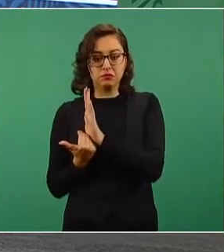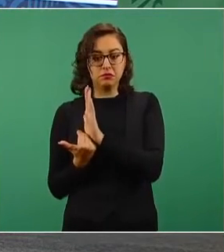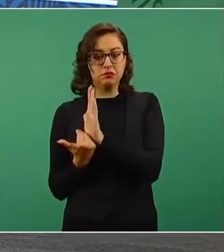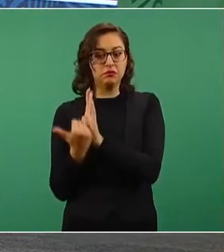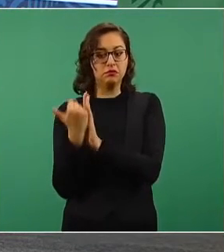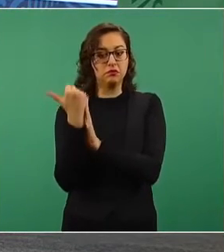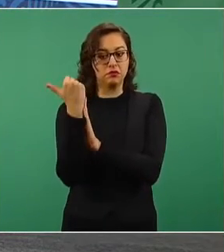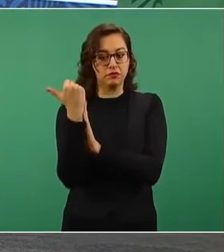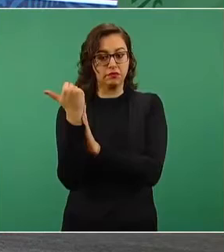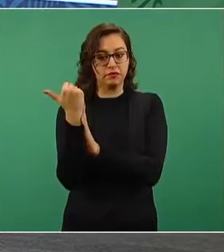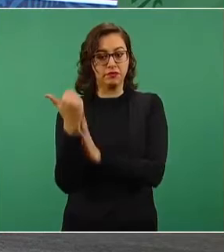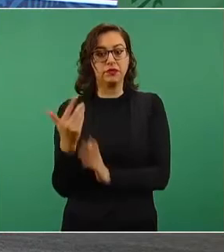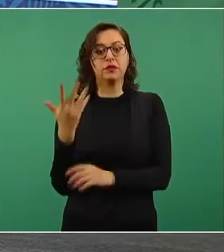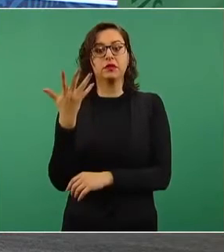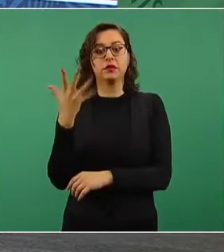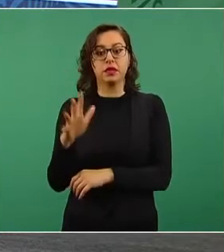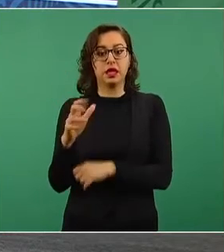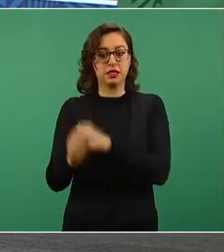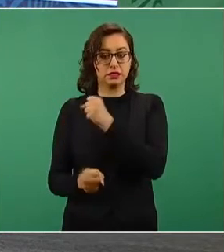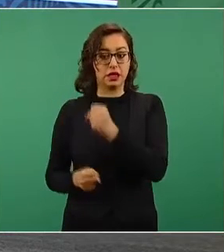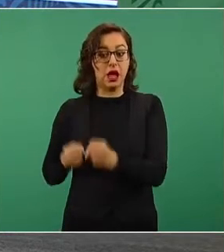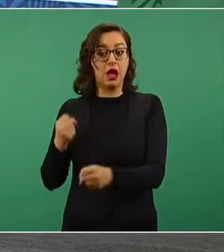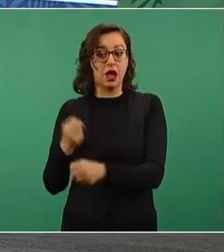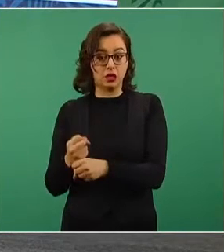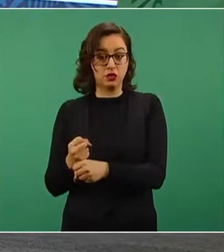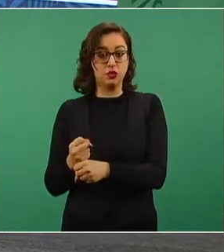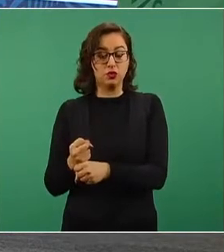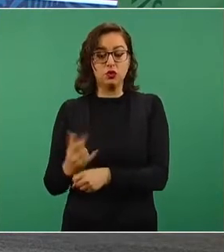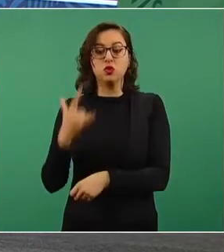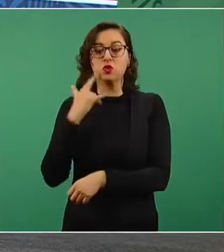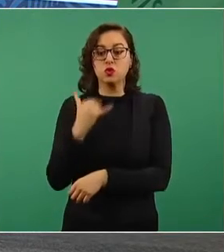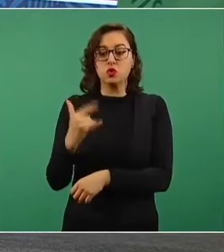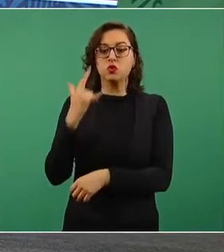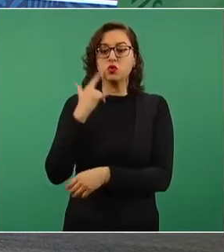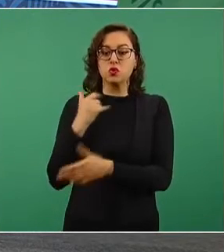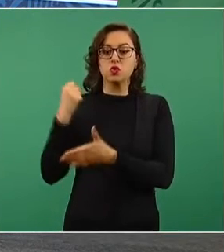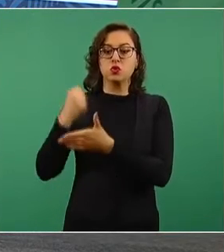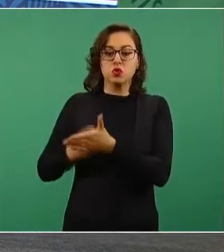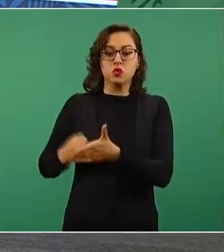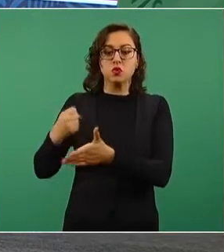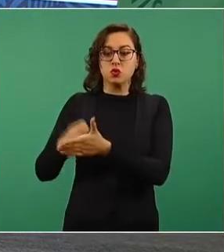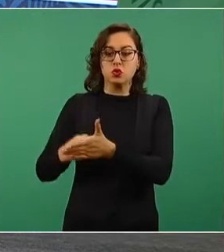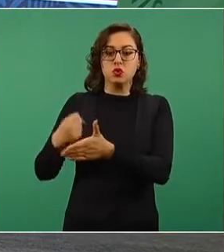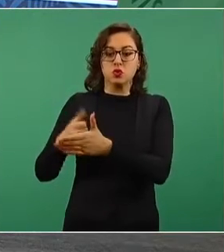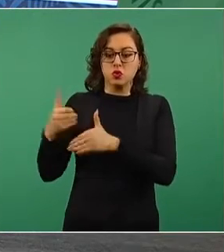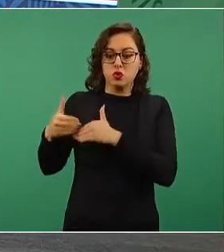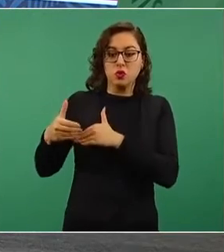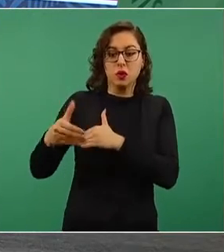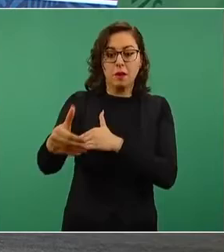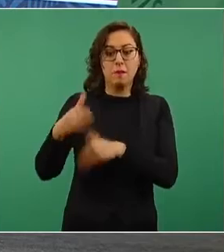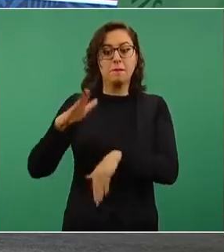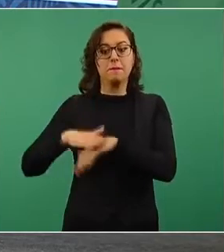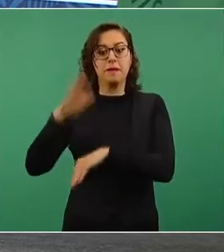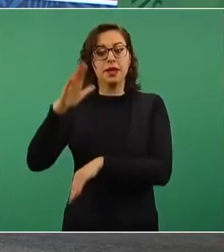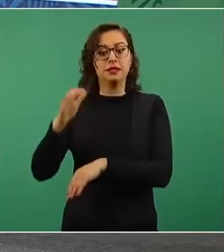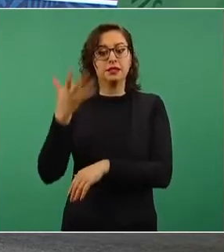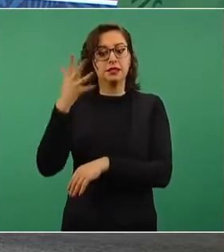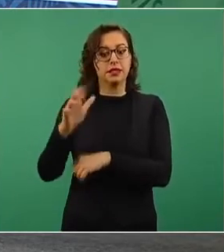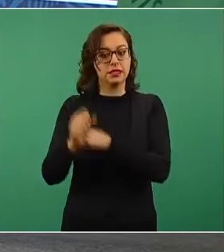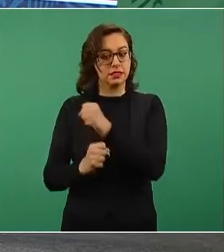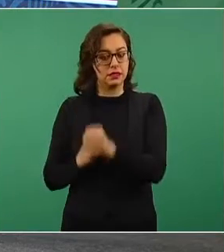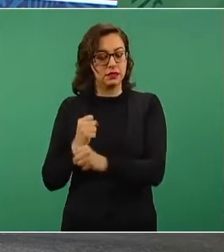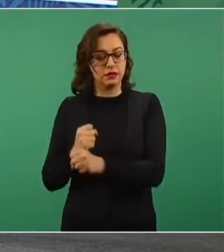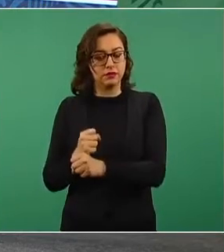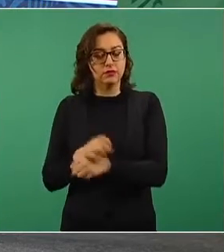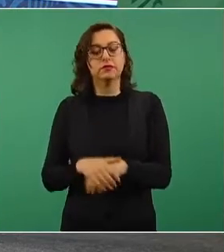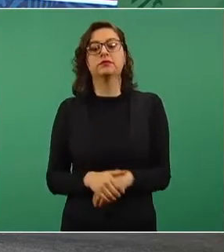vida en 10 años durante todo ese tiempo. Los indicadores sociales eran muy,